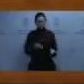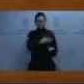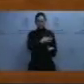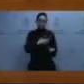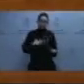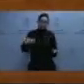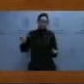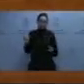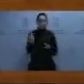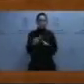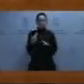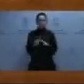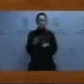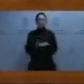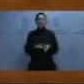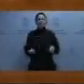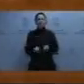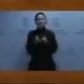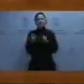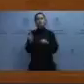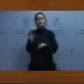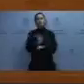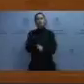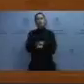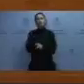intencionalidad política de menospreciar a este Parlamento.